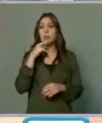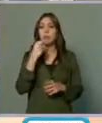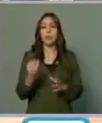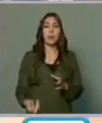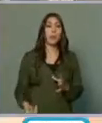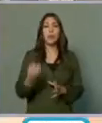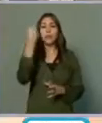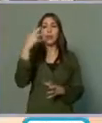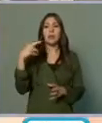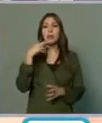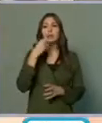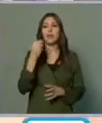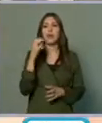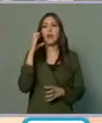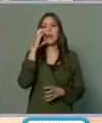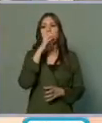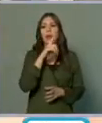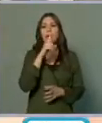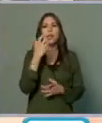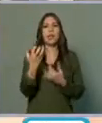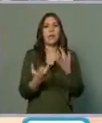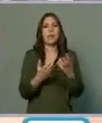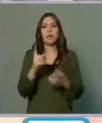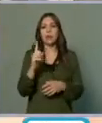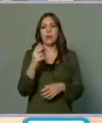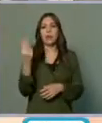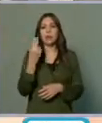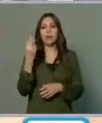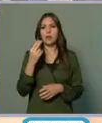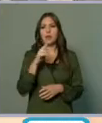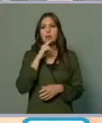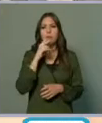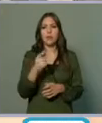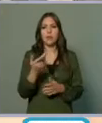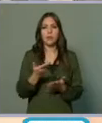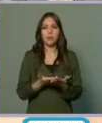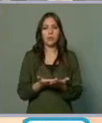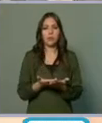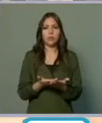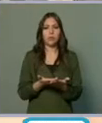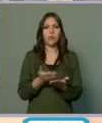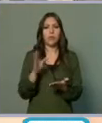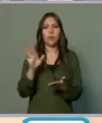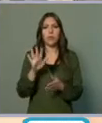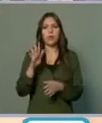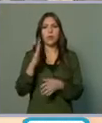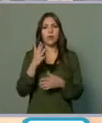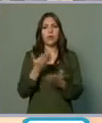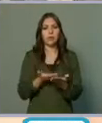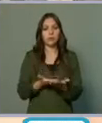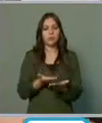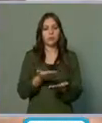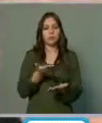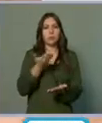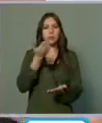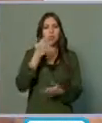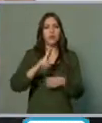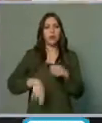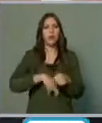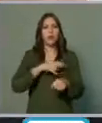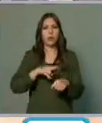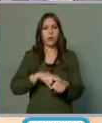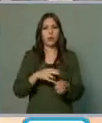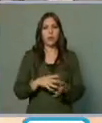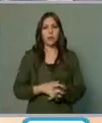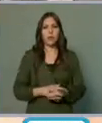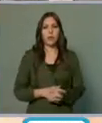demasiado rápido, está demasiado caliente y se va a quemar. Entonces preferimos que suba tanto un poco, no muy lento ni muy rápido. Perfecto,